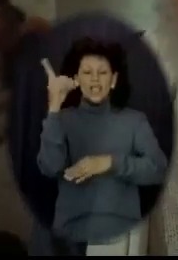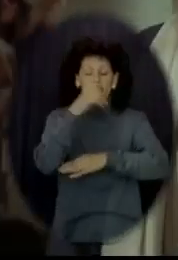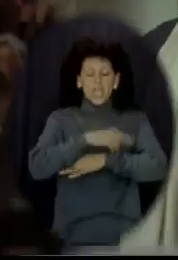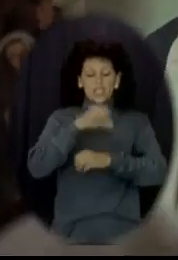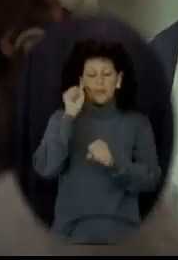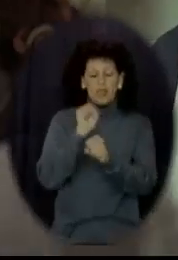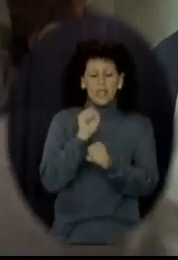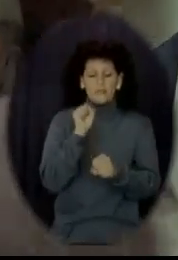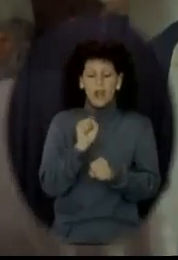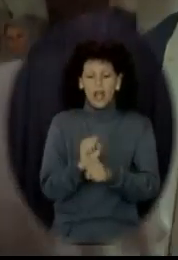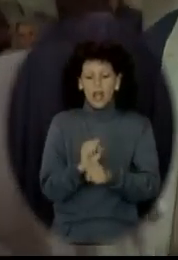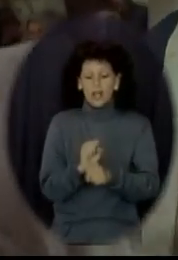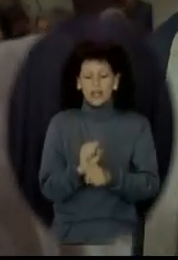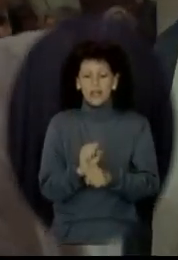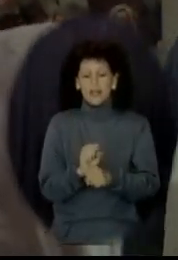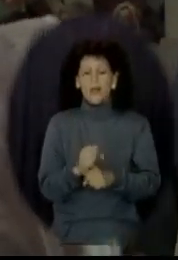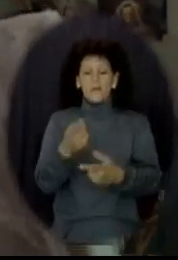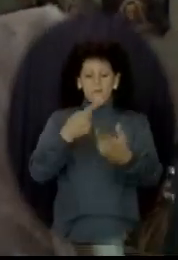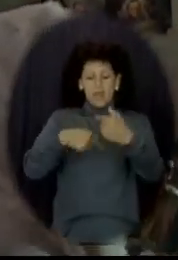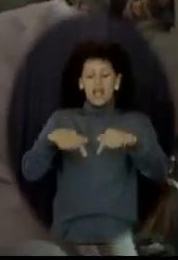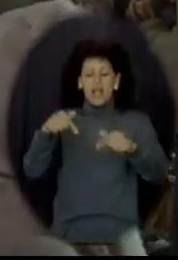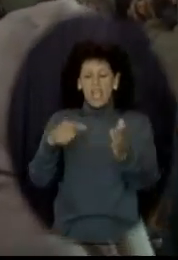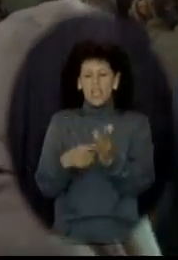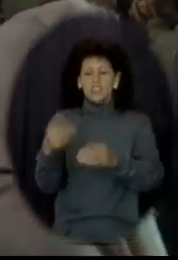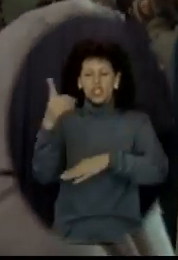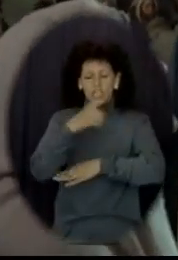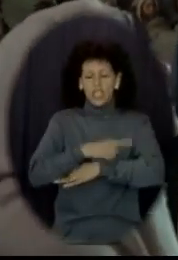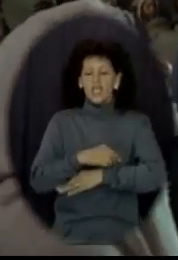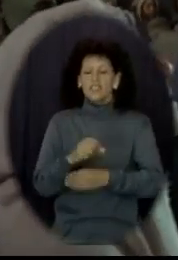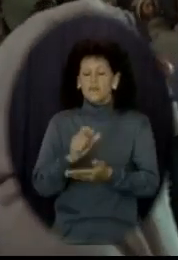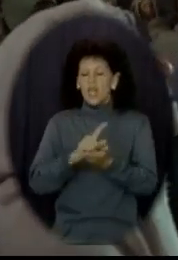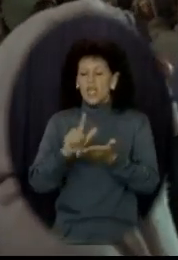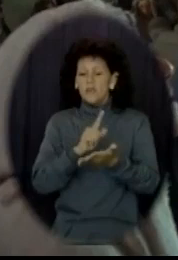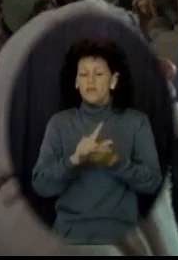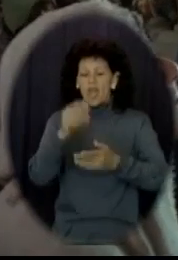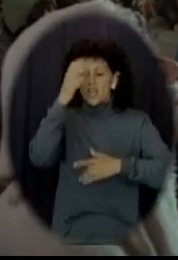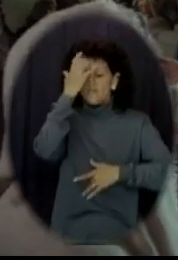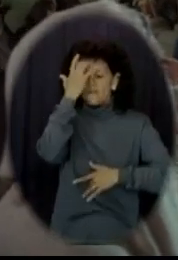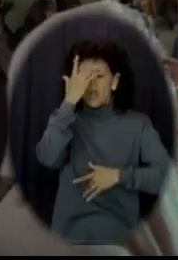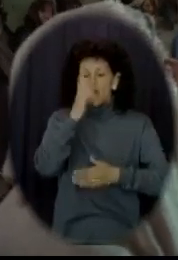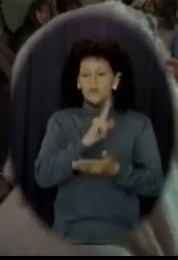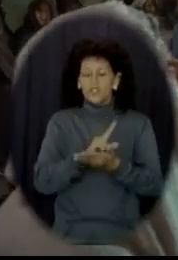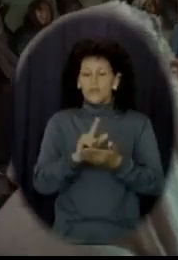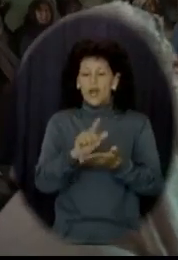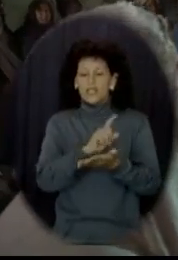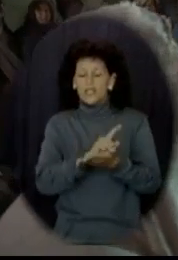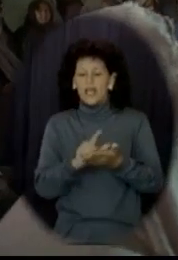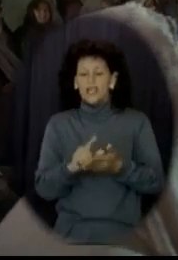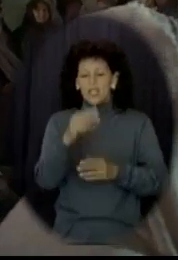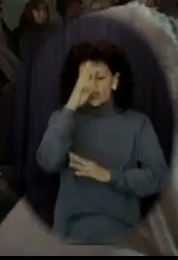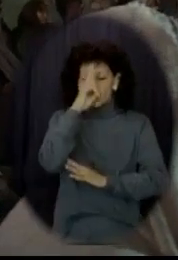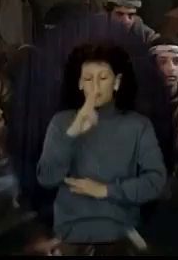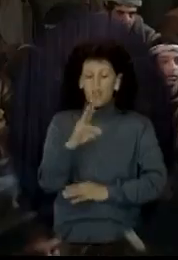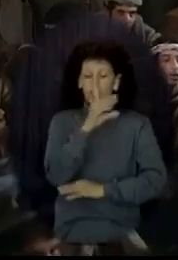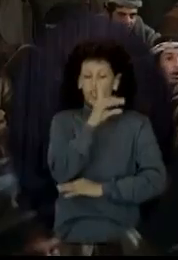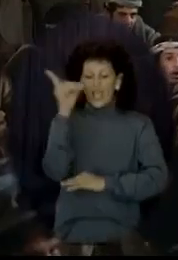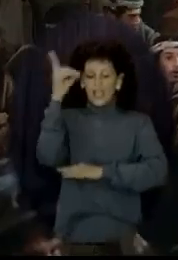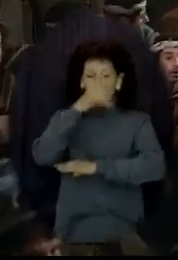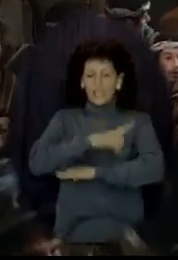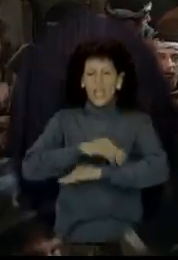Hay 6 días para trabajar. Vengan en esos días a ser curados. Respeten el día de